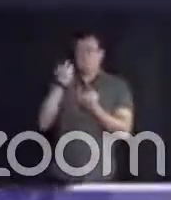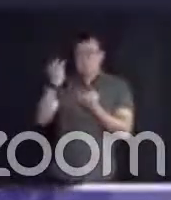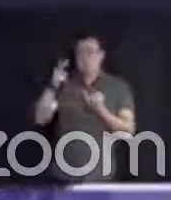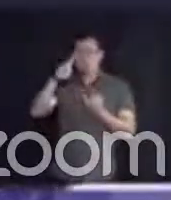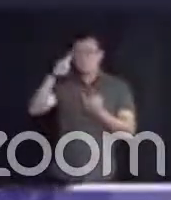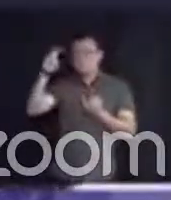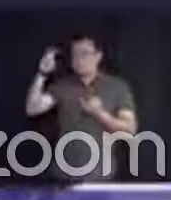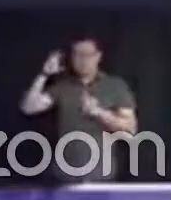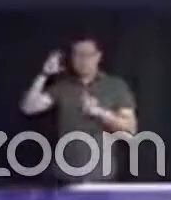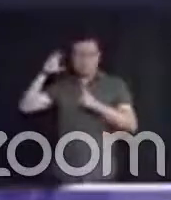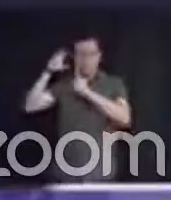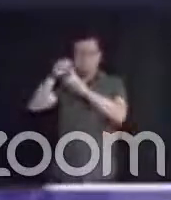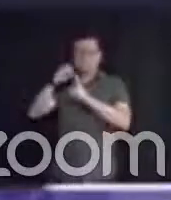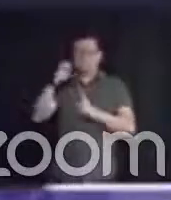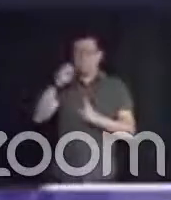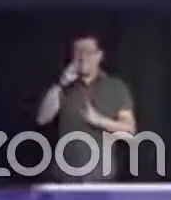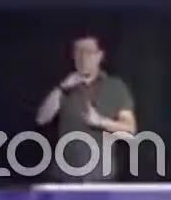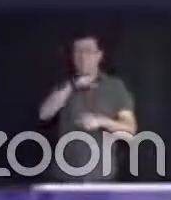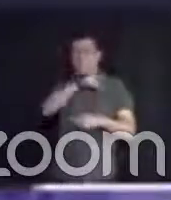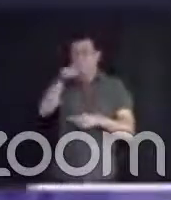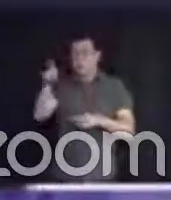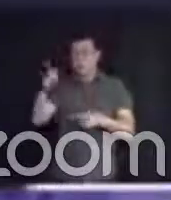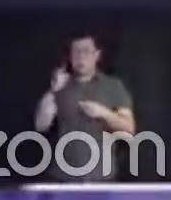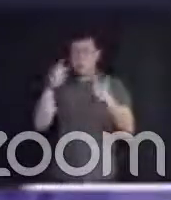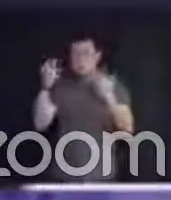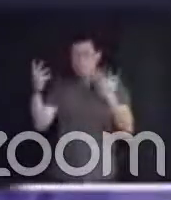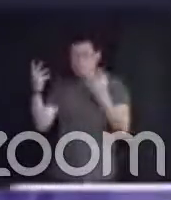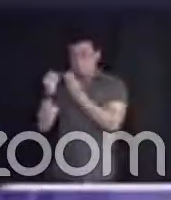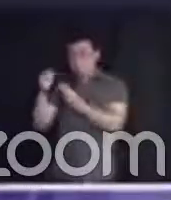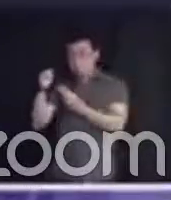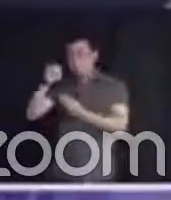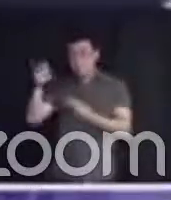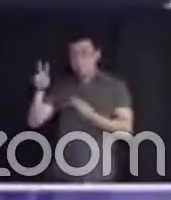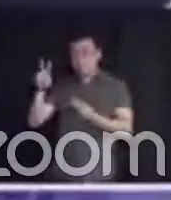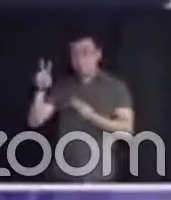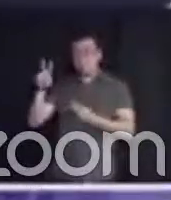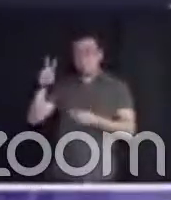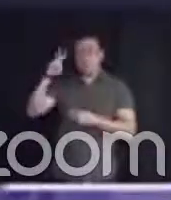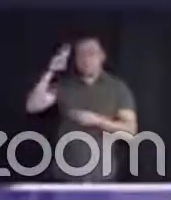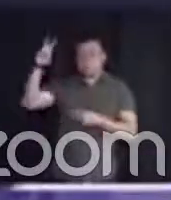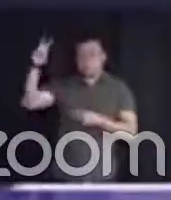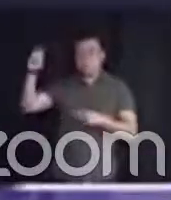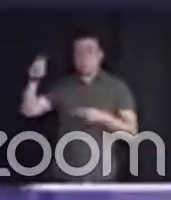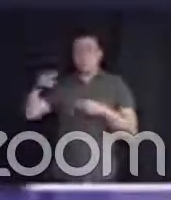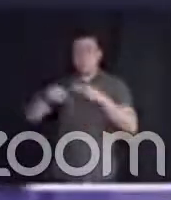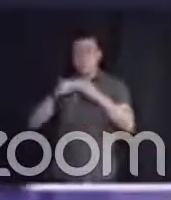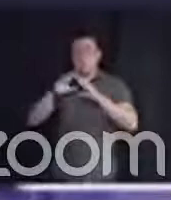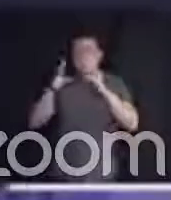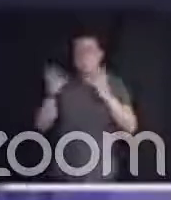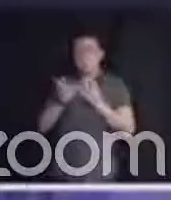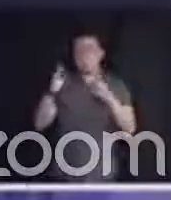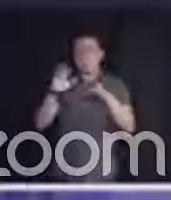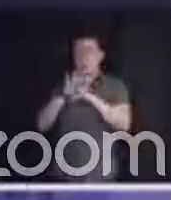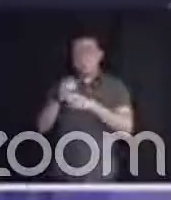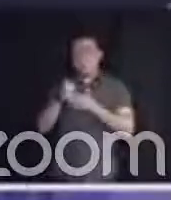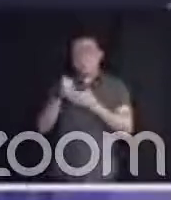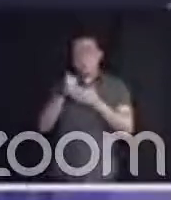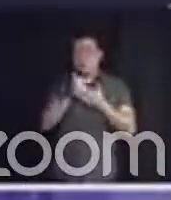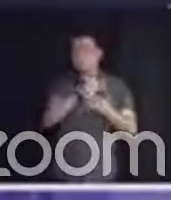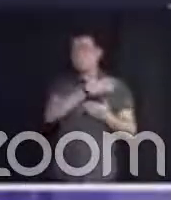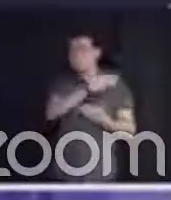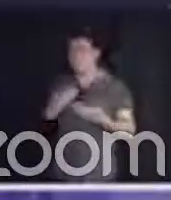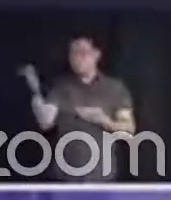están empezando, los invito a que si quieren ser parte del sueño de Jorge de cambiar el mundo y cambiar como ser humano, están